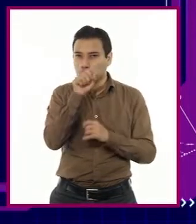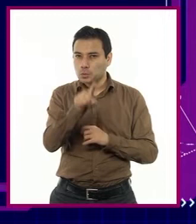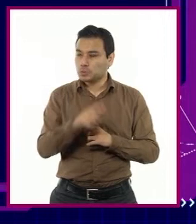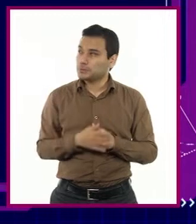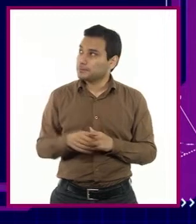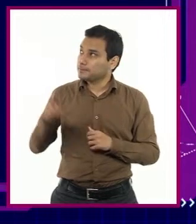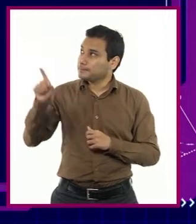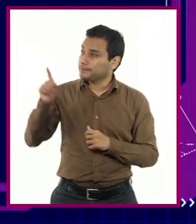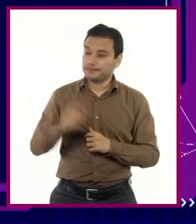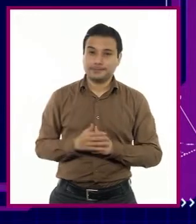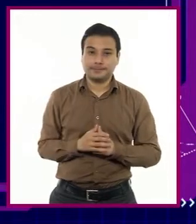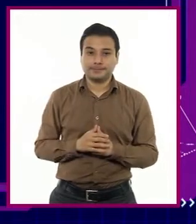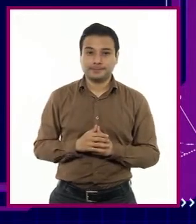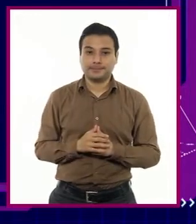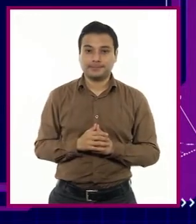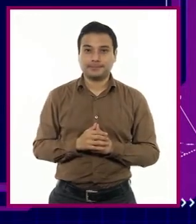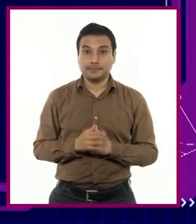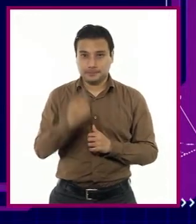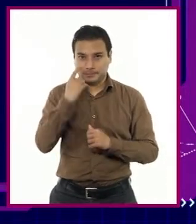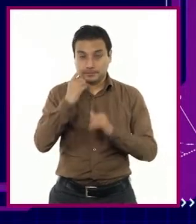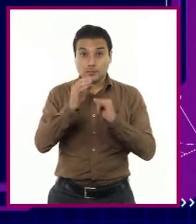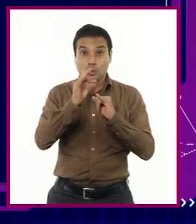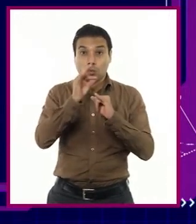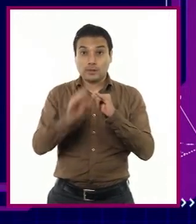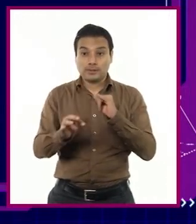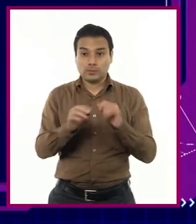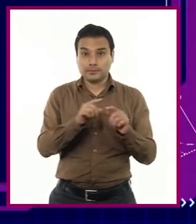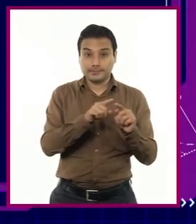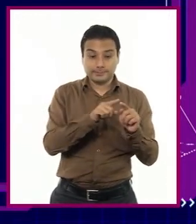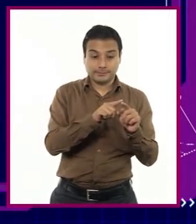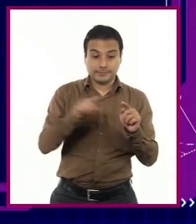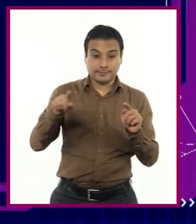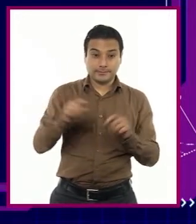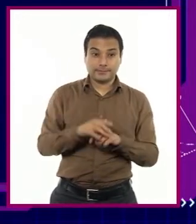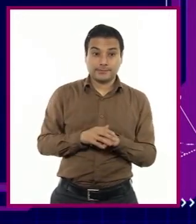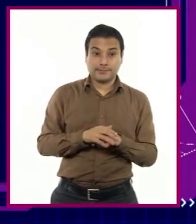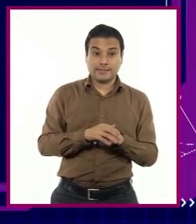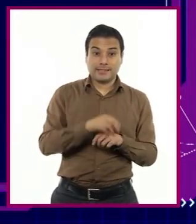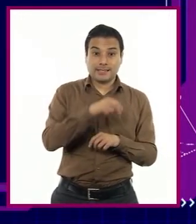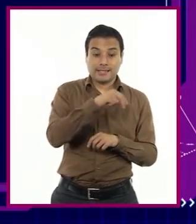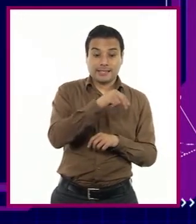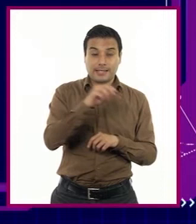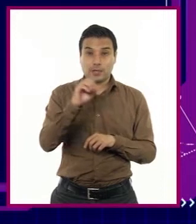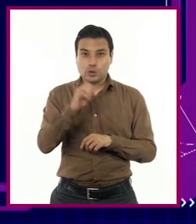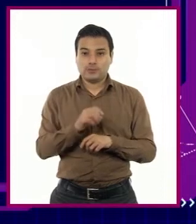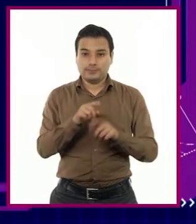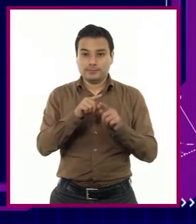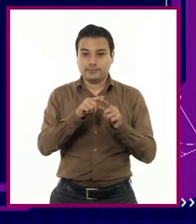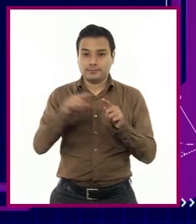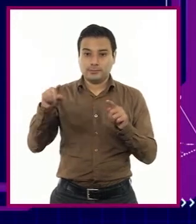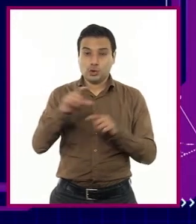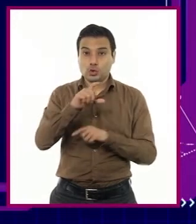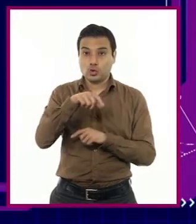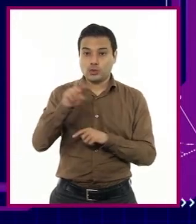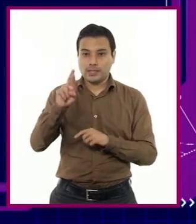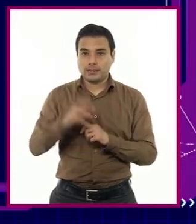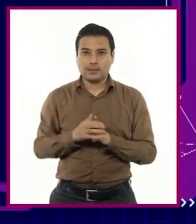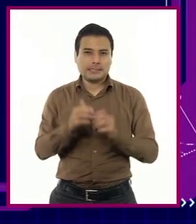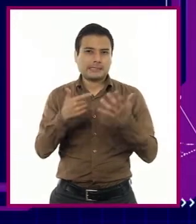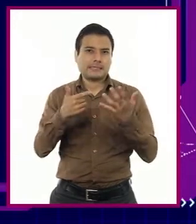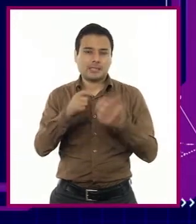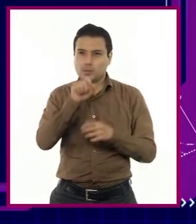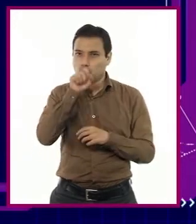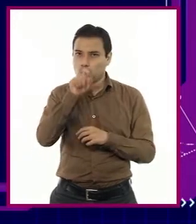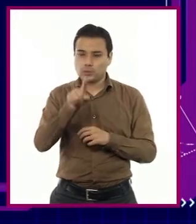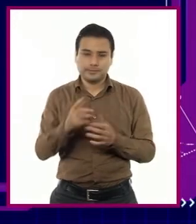miden 53 grados. Por último, los lados NO y QR miden 7 y se ubica en medio